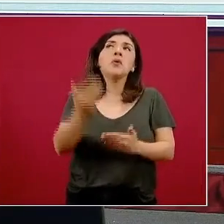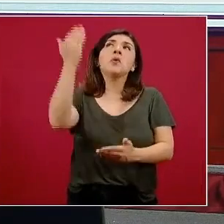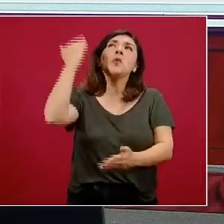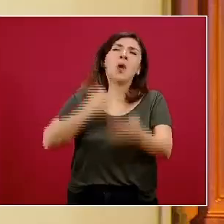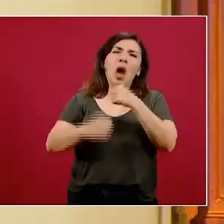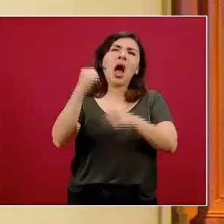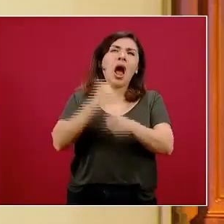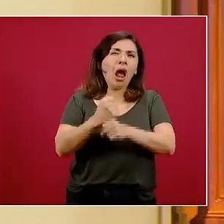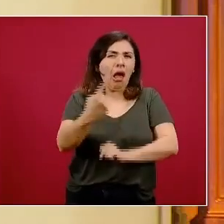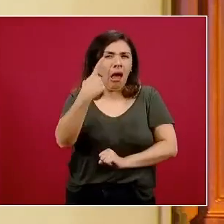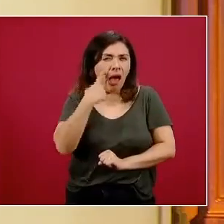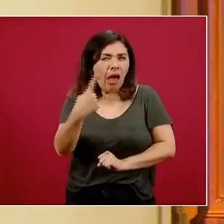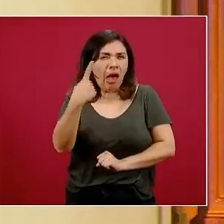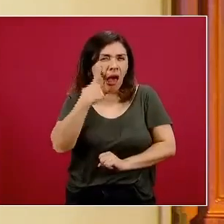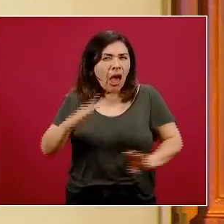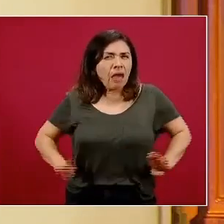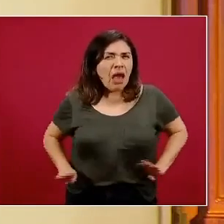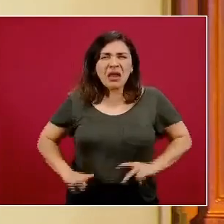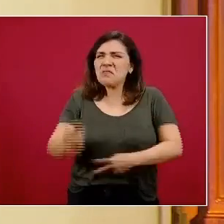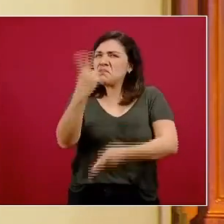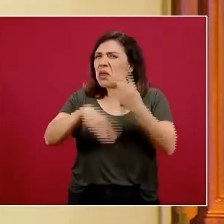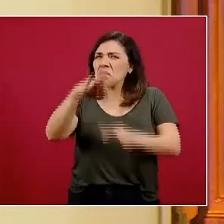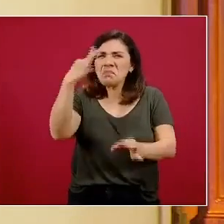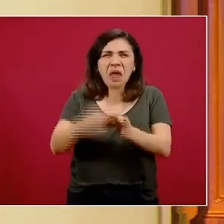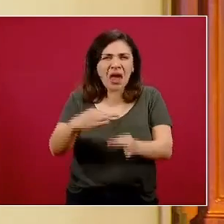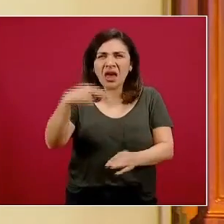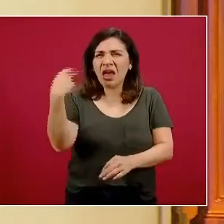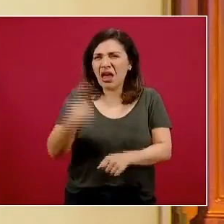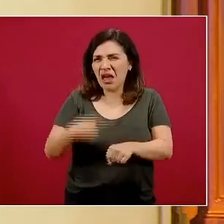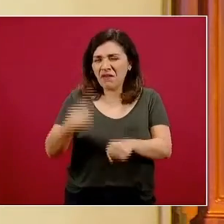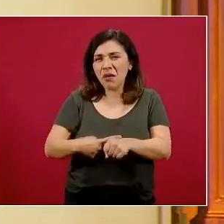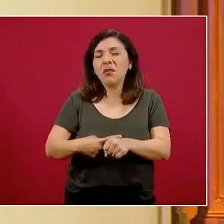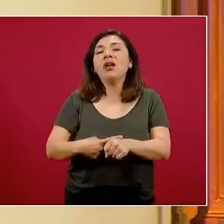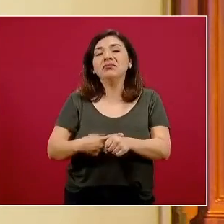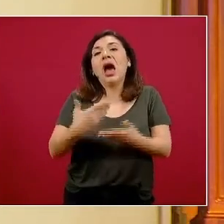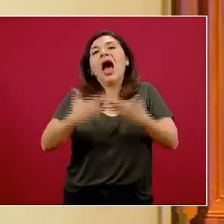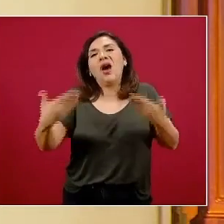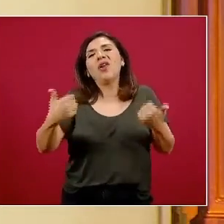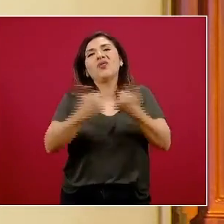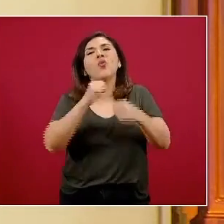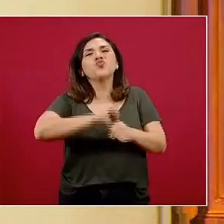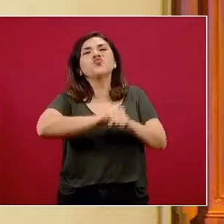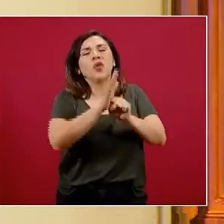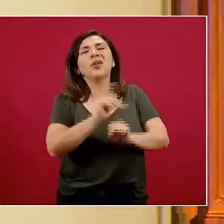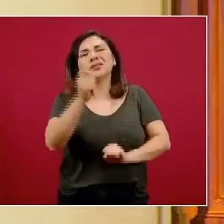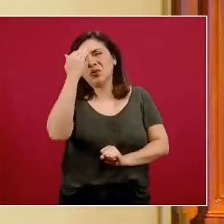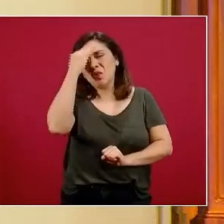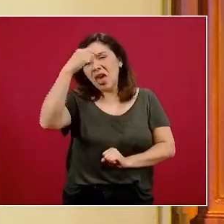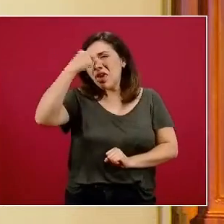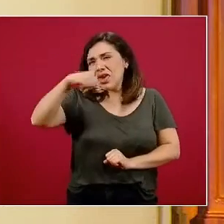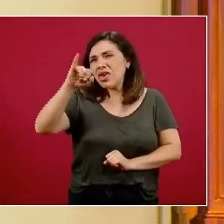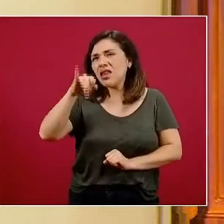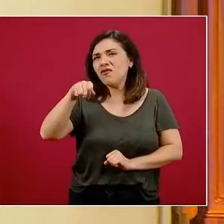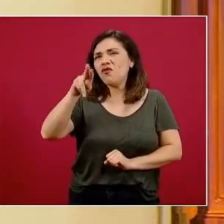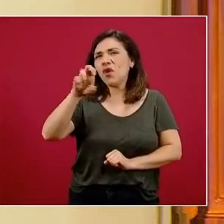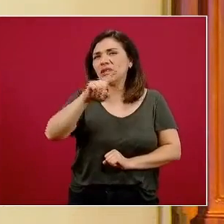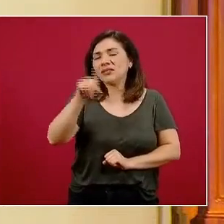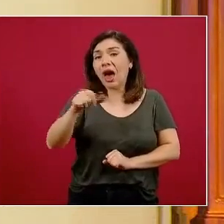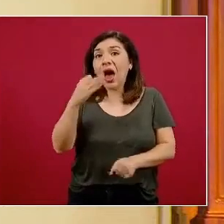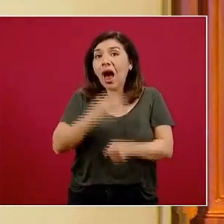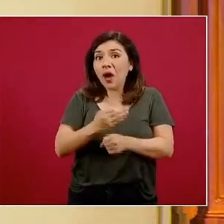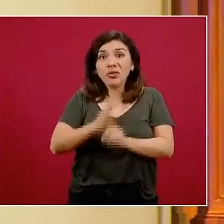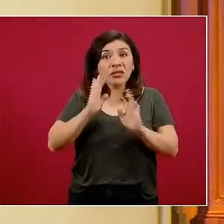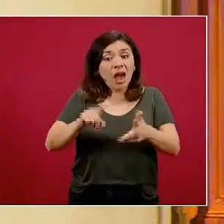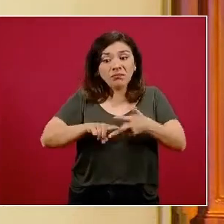años como una de las principales de estas enfermedades hasta que llegó COVID-19 era precisamente influenza. Entonces estamos iniciando